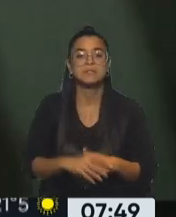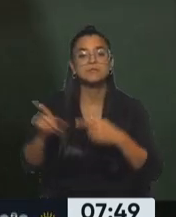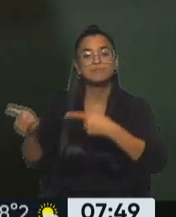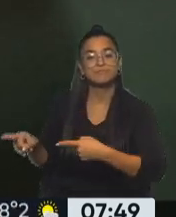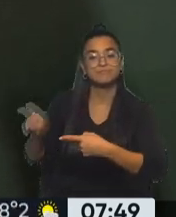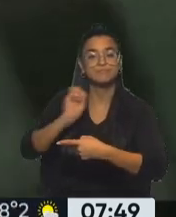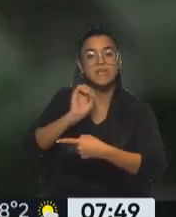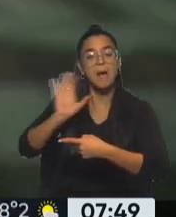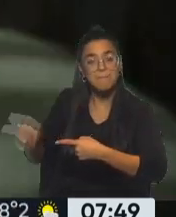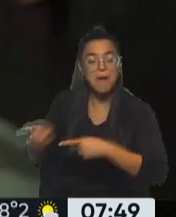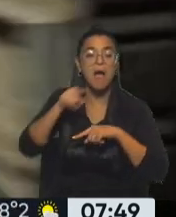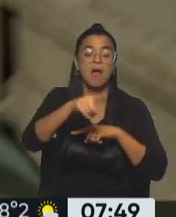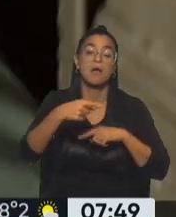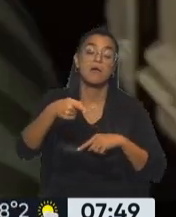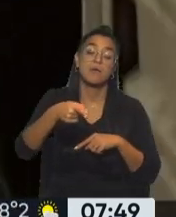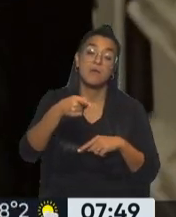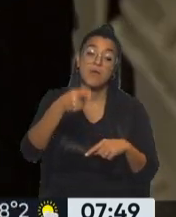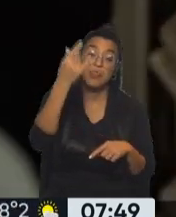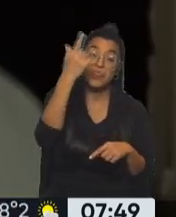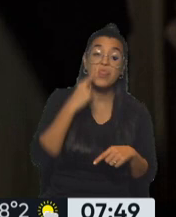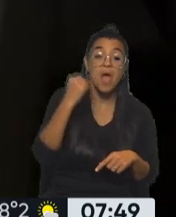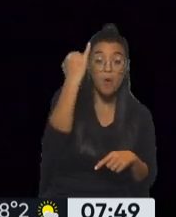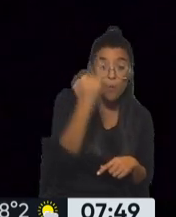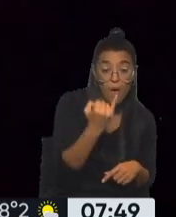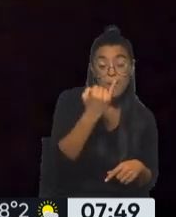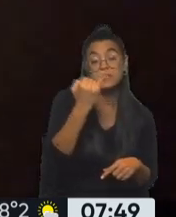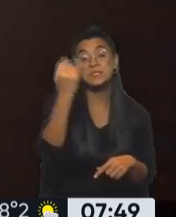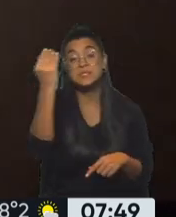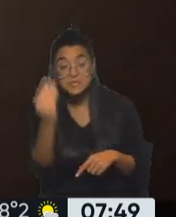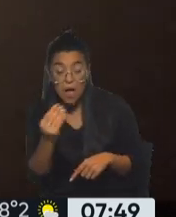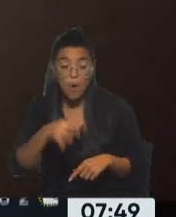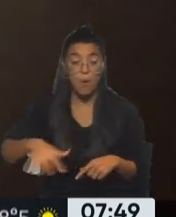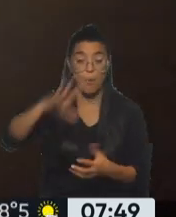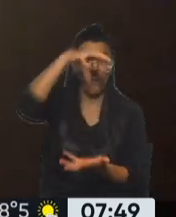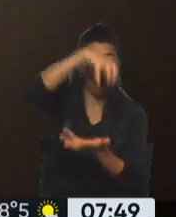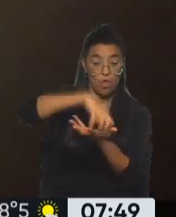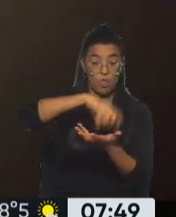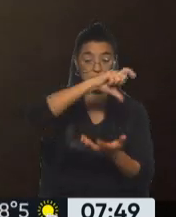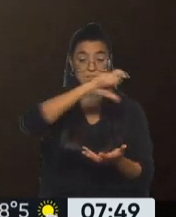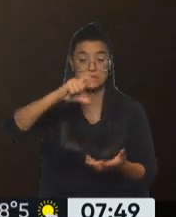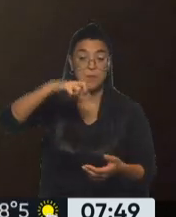peligroso, se presenta los días jueves y sábados en el espacio Sigue la Polilla.